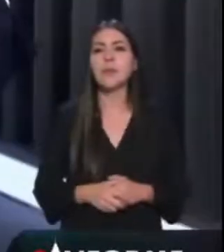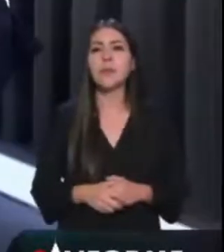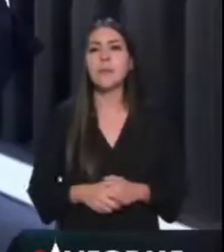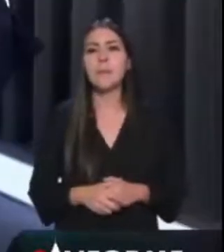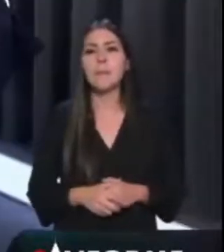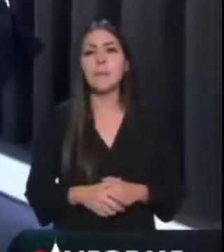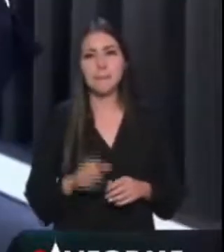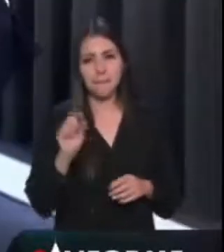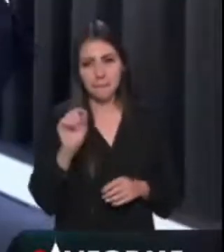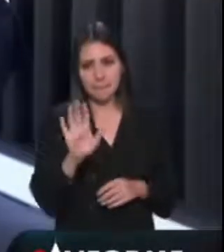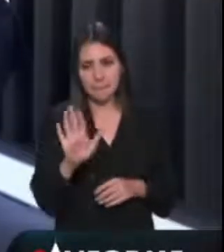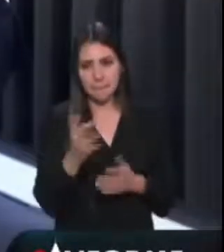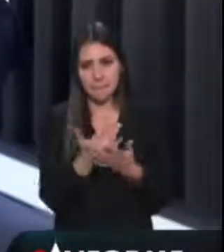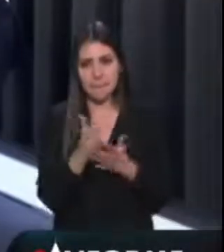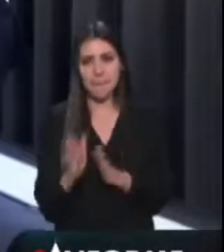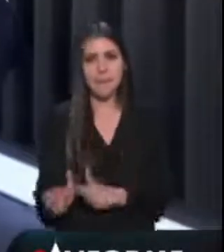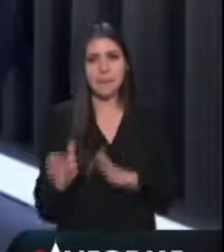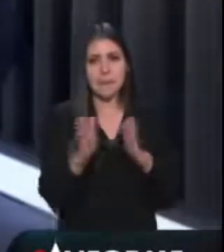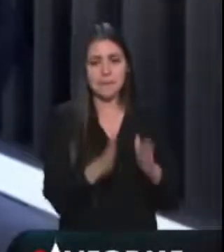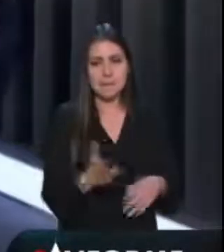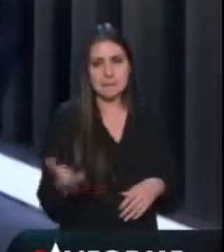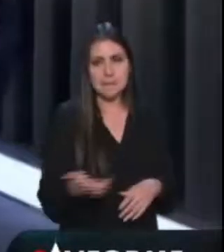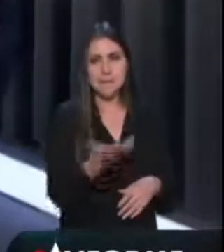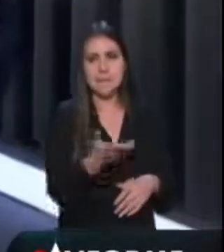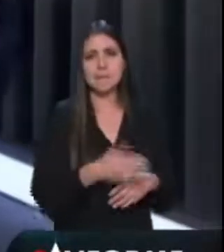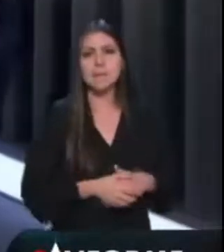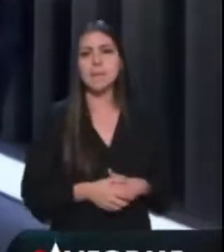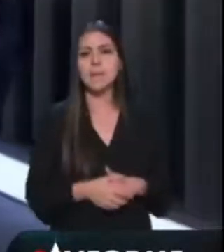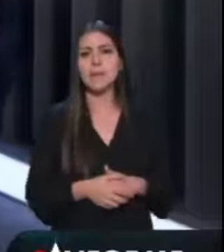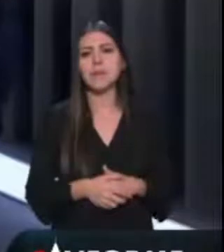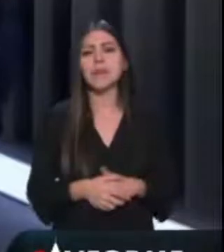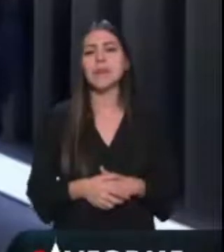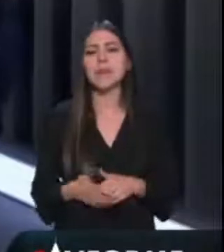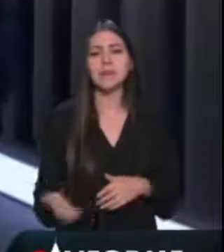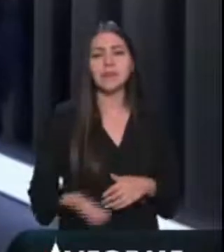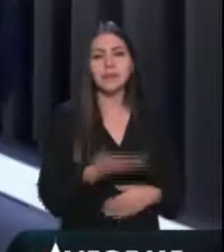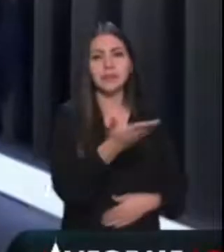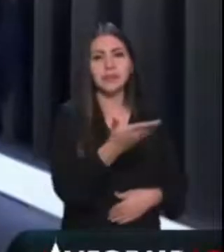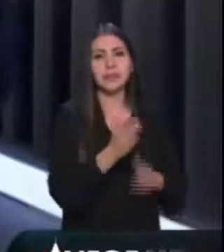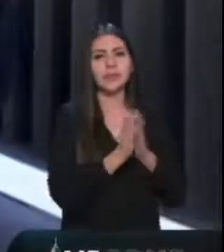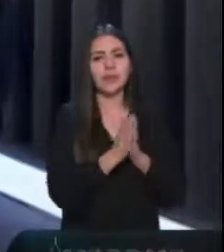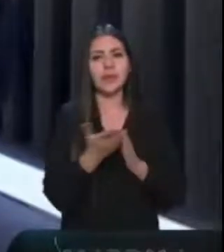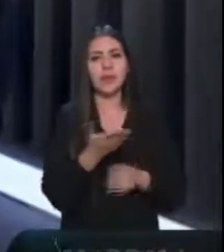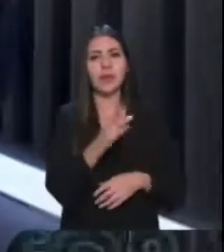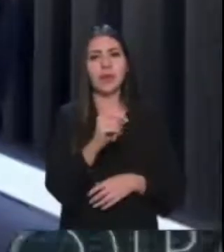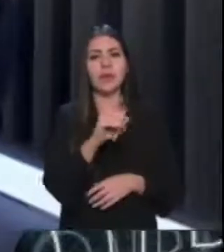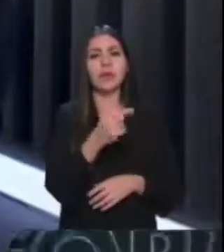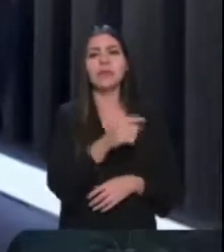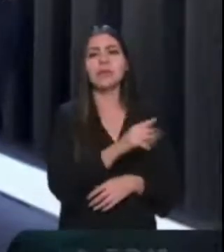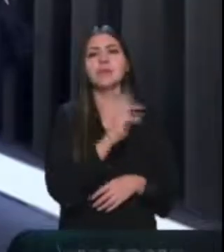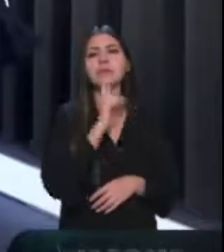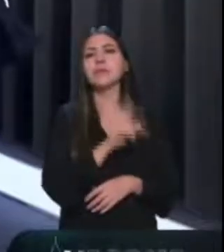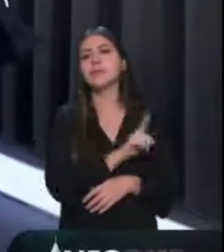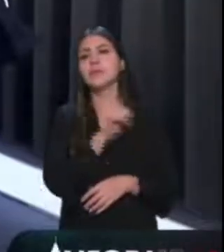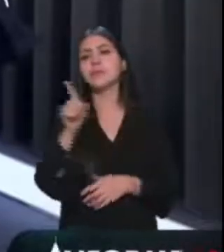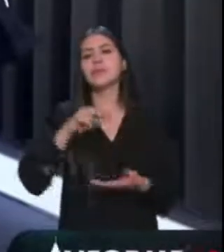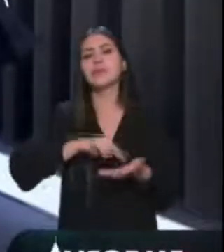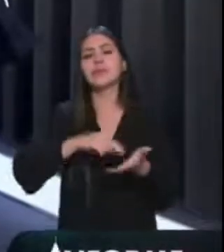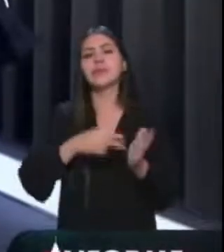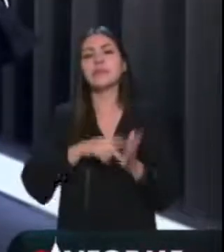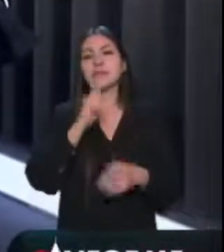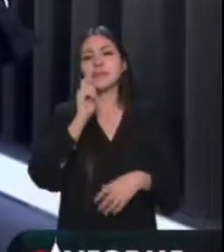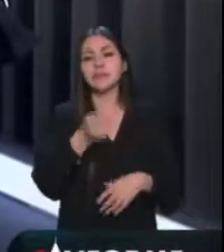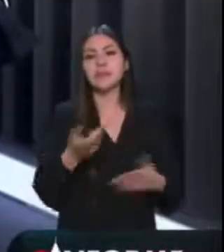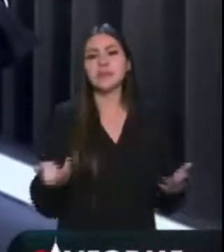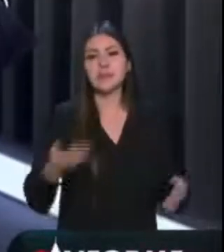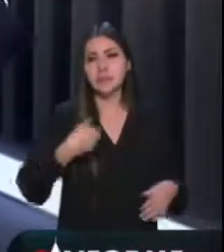está yendo. Juan. No, pues Rodrigo, por favor, ¿no? ¿Qué le respondes aquí al ingeniero Valderas? Pues